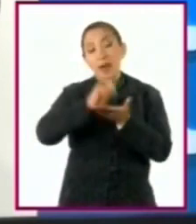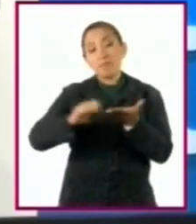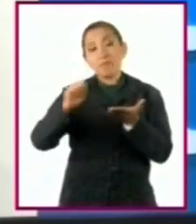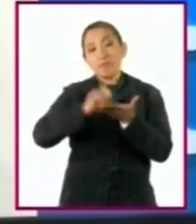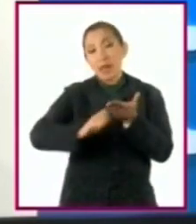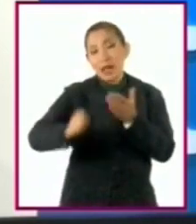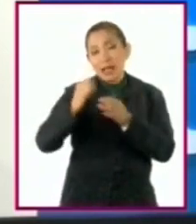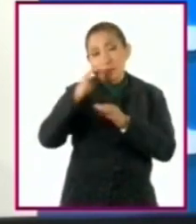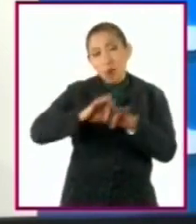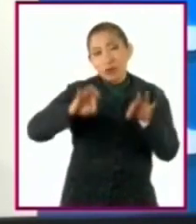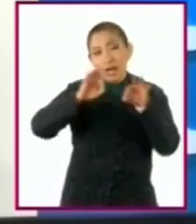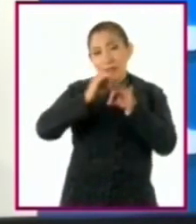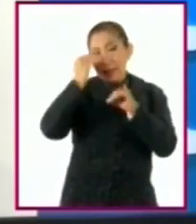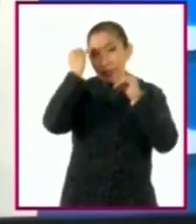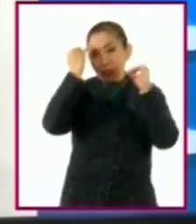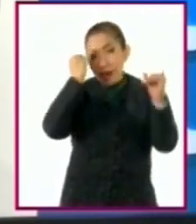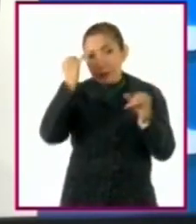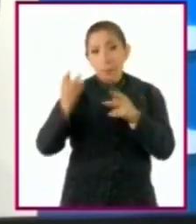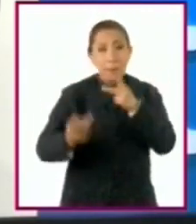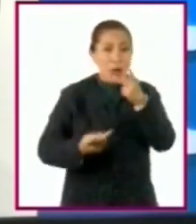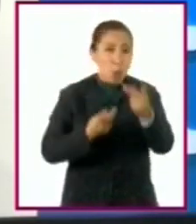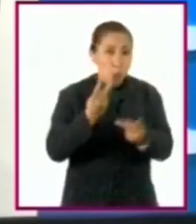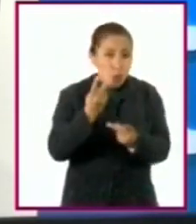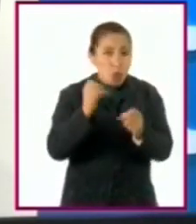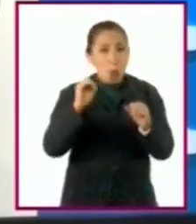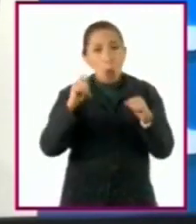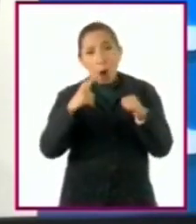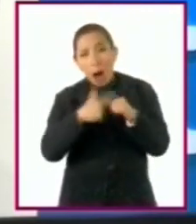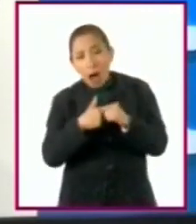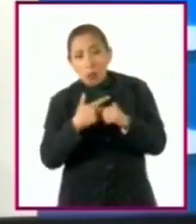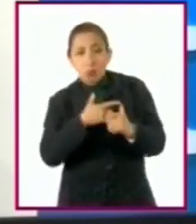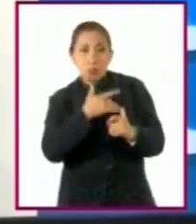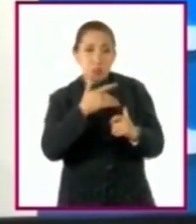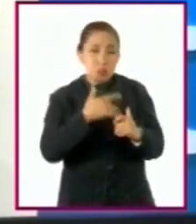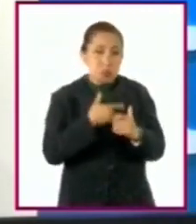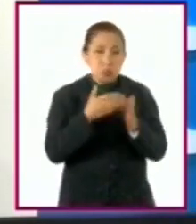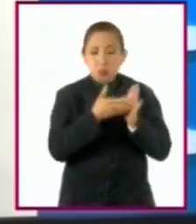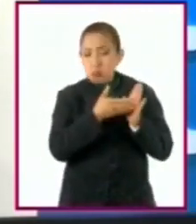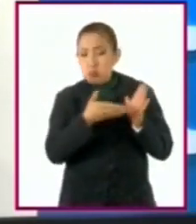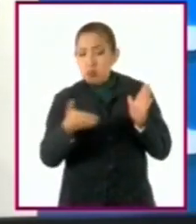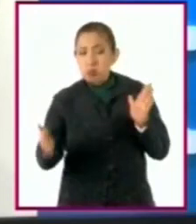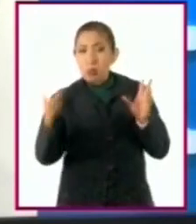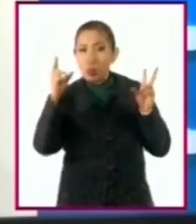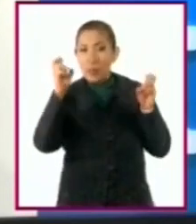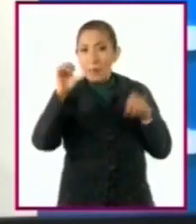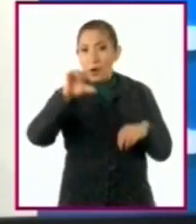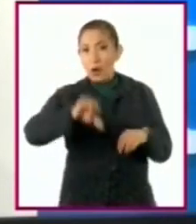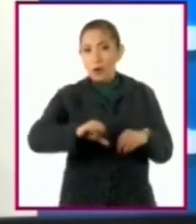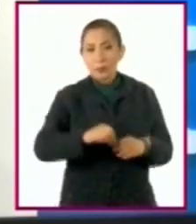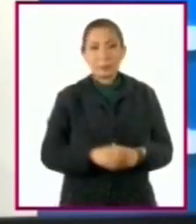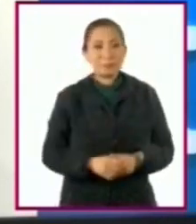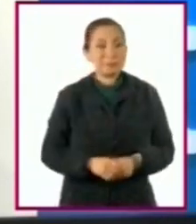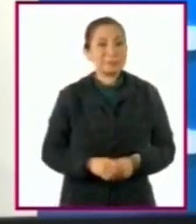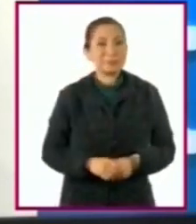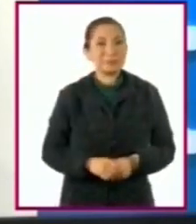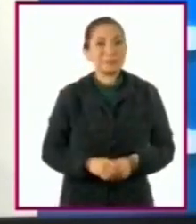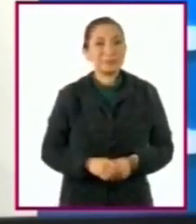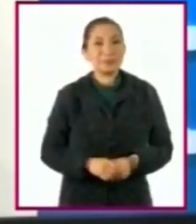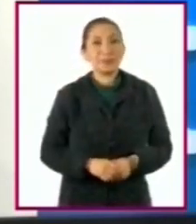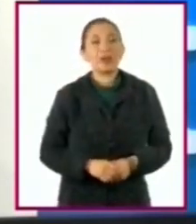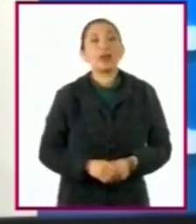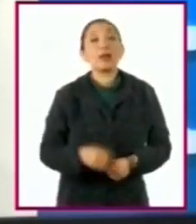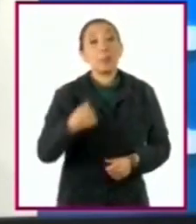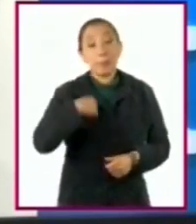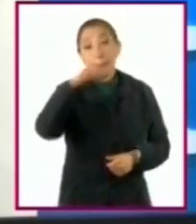las ideas principales, preguntas y reflexiones que surjan a partir del tema que veremos el día de hoy.